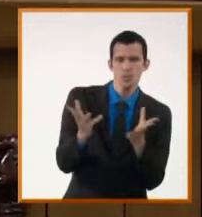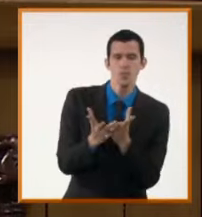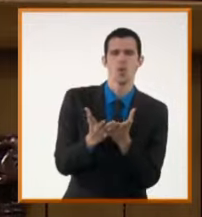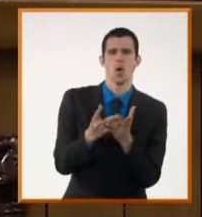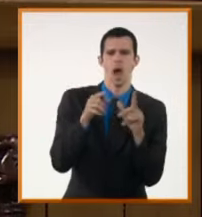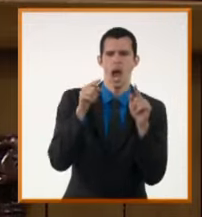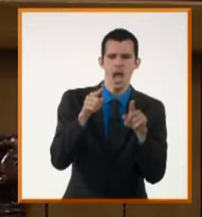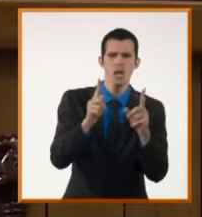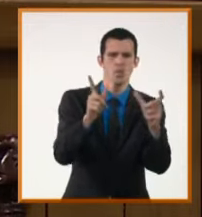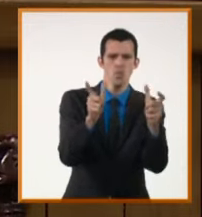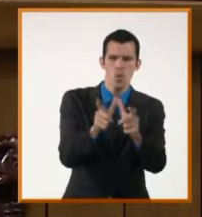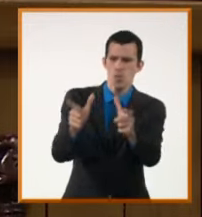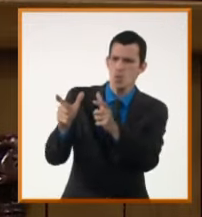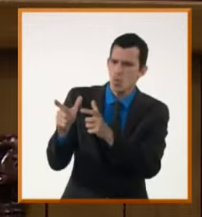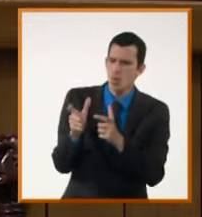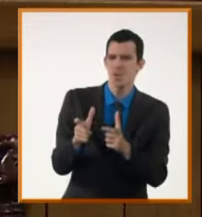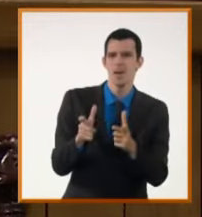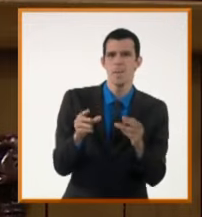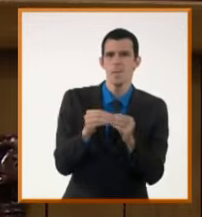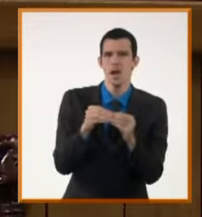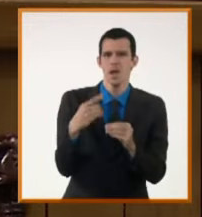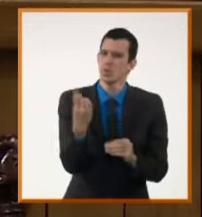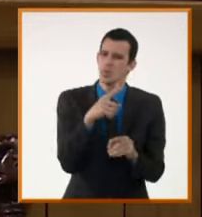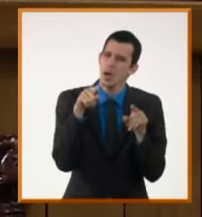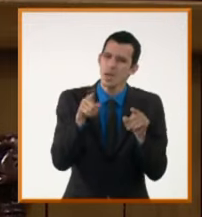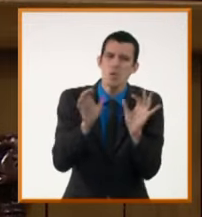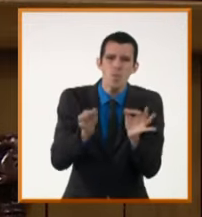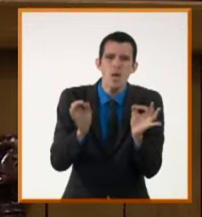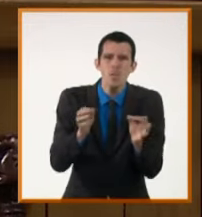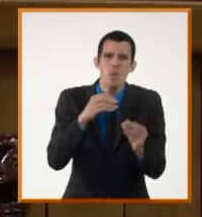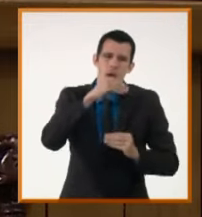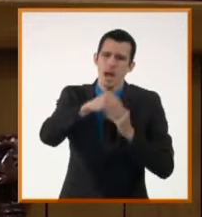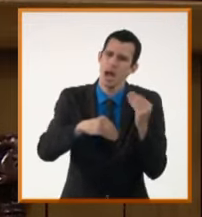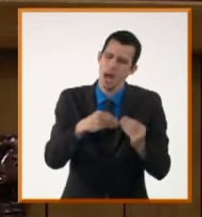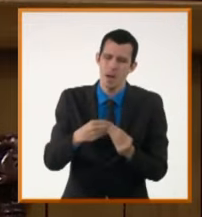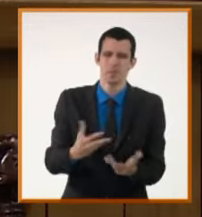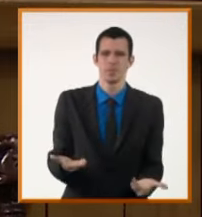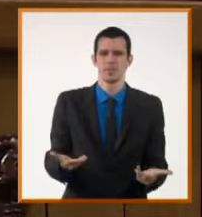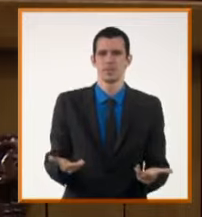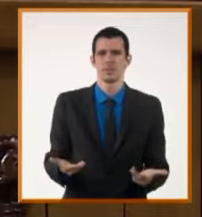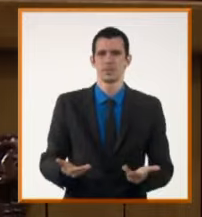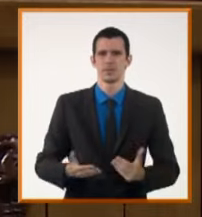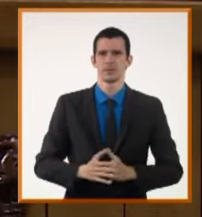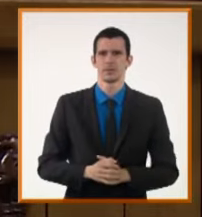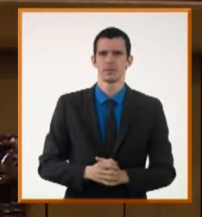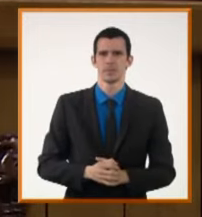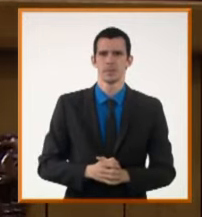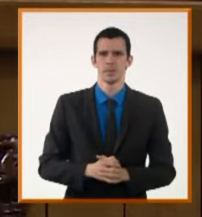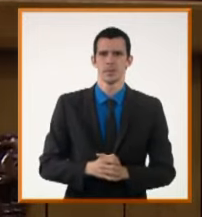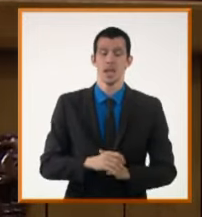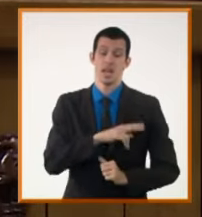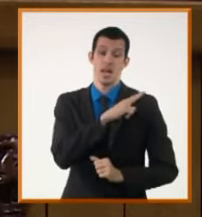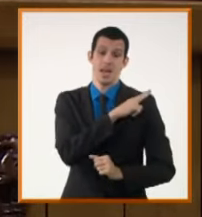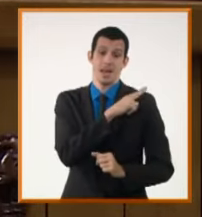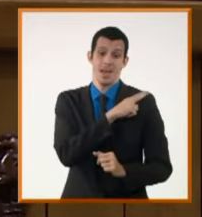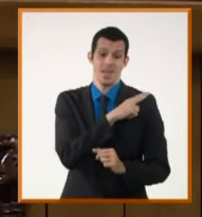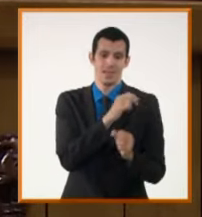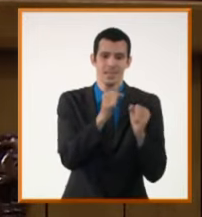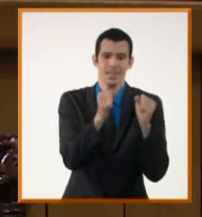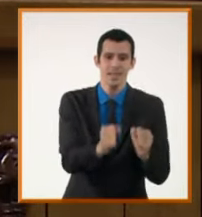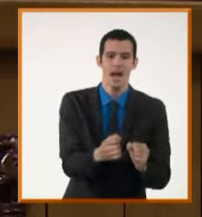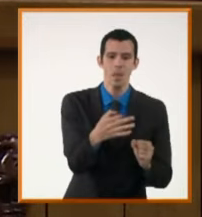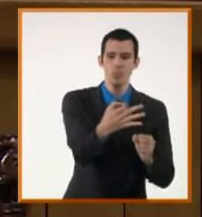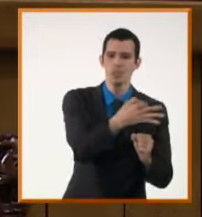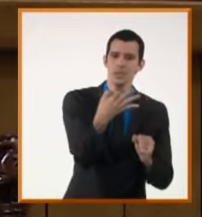que cambiar. Nosotros no podemos sacar tanto a los dirigentes del municipio de su escenario, sino cómo van a